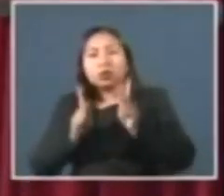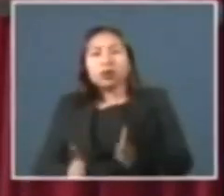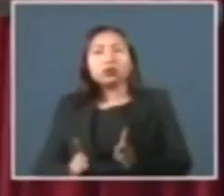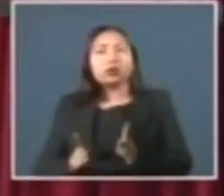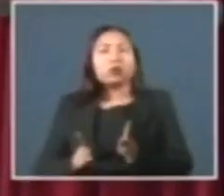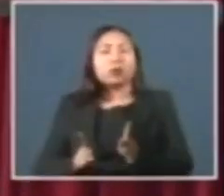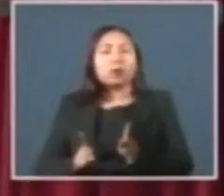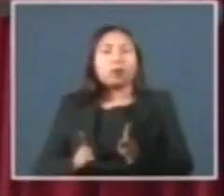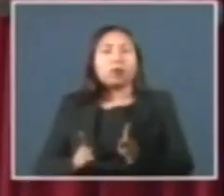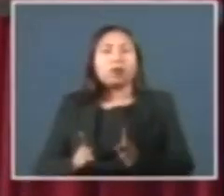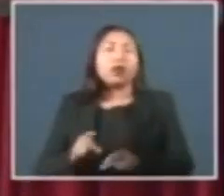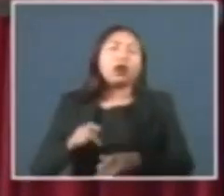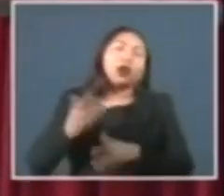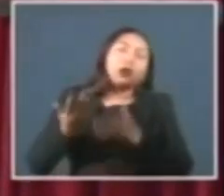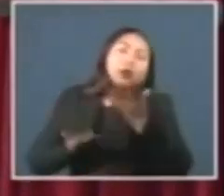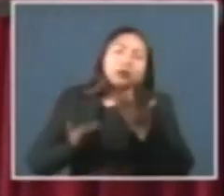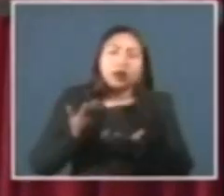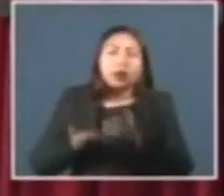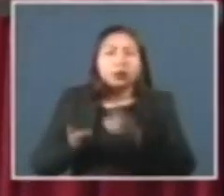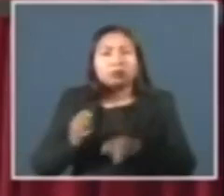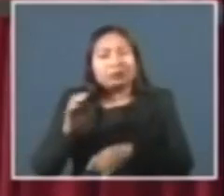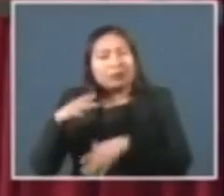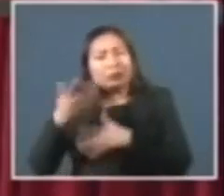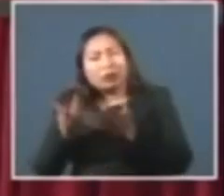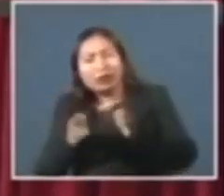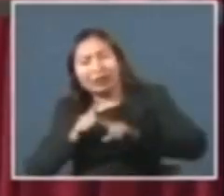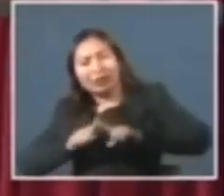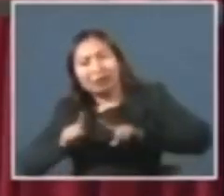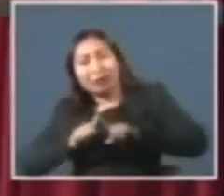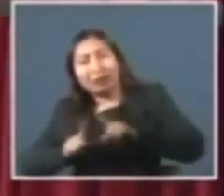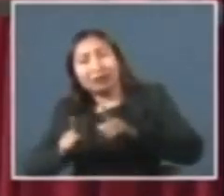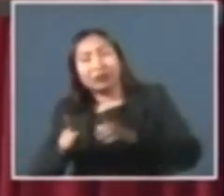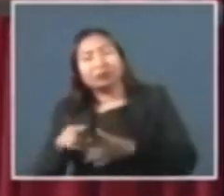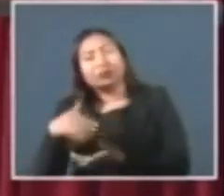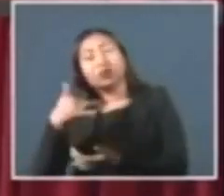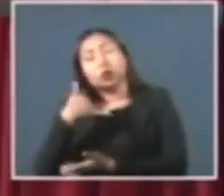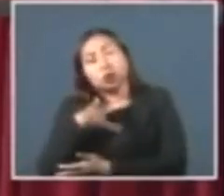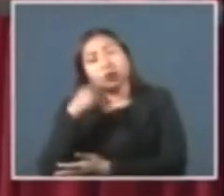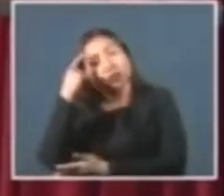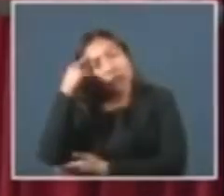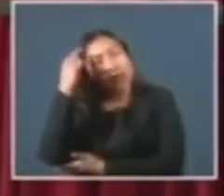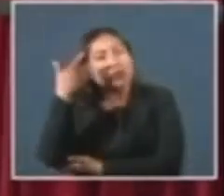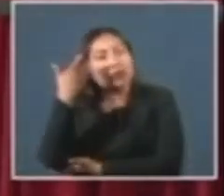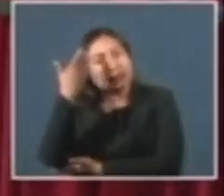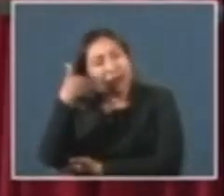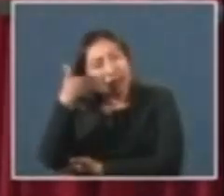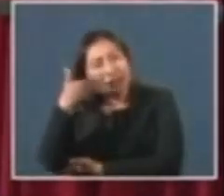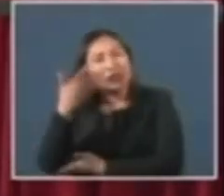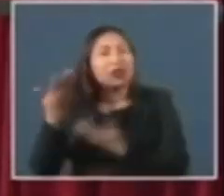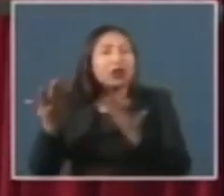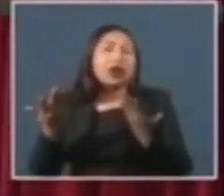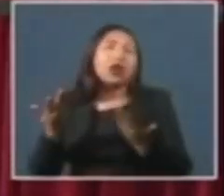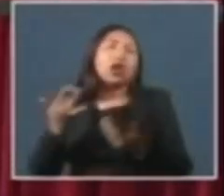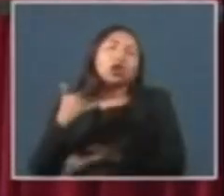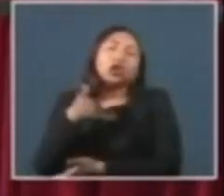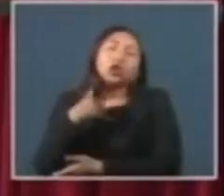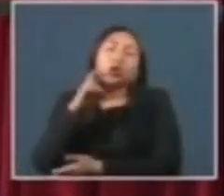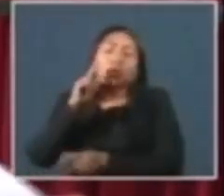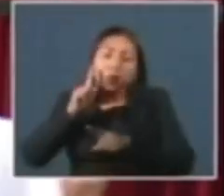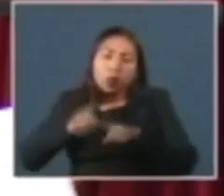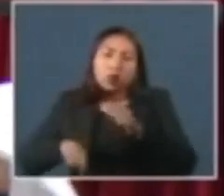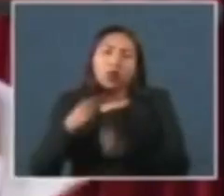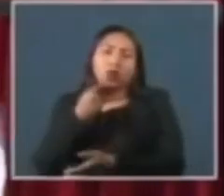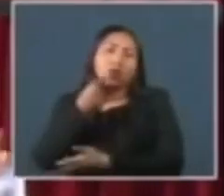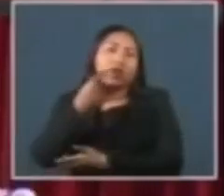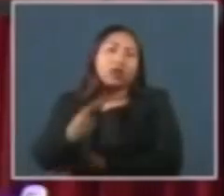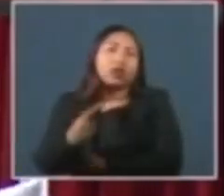tenido algún tipo de beneficio. Es triste porque yo no puedo mencionar